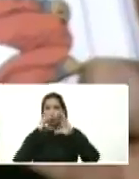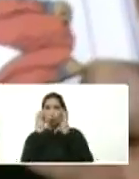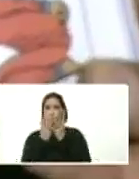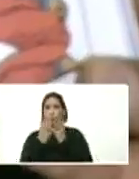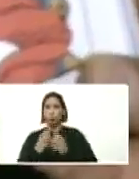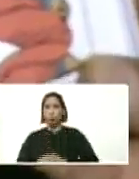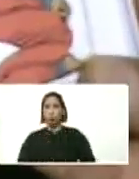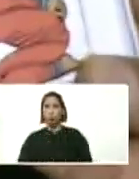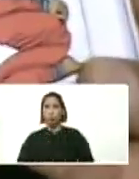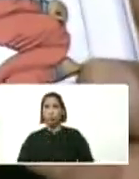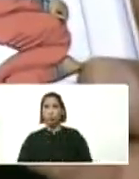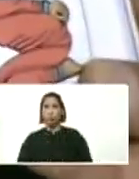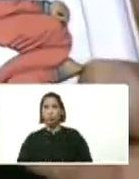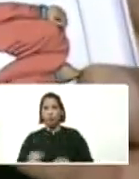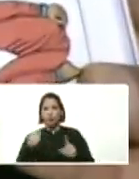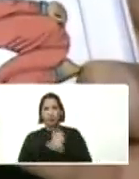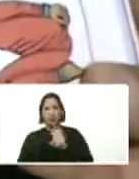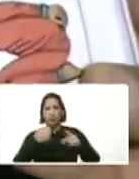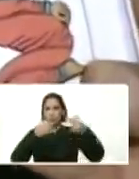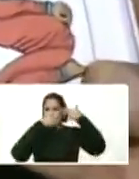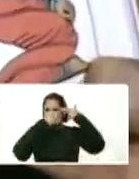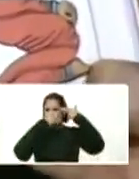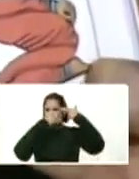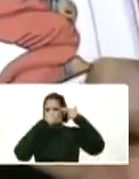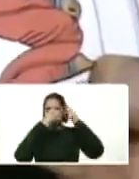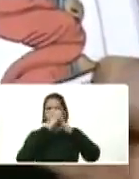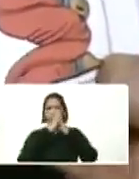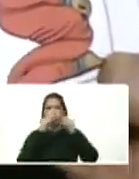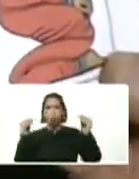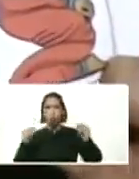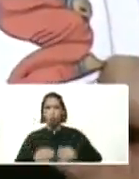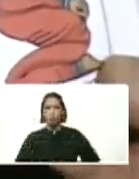Secuestrando a uno, torturando a uno, nos secuestra a todos.